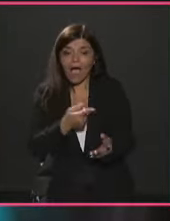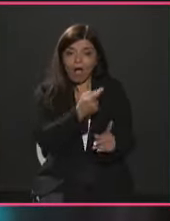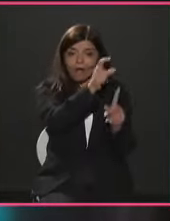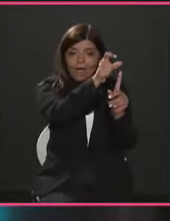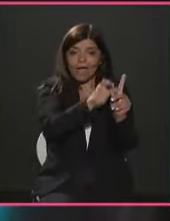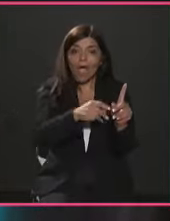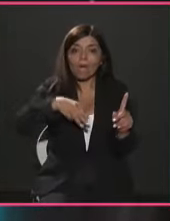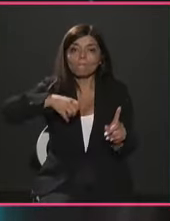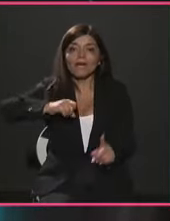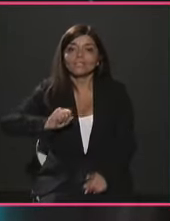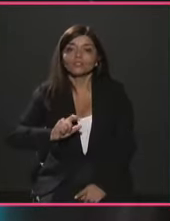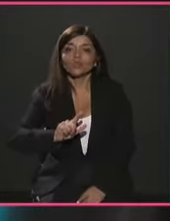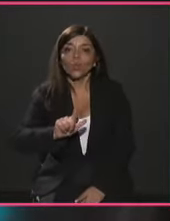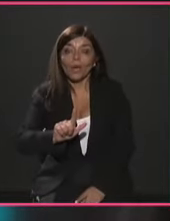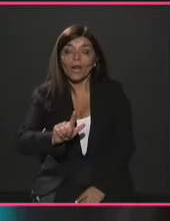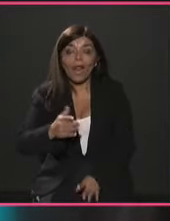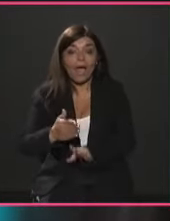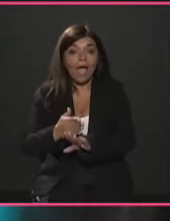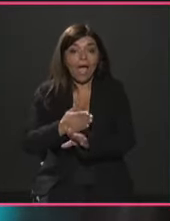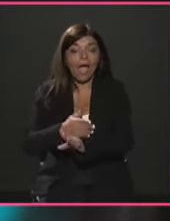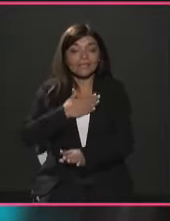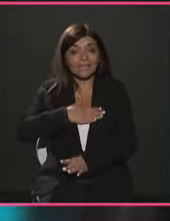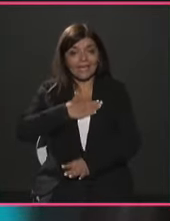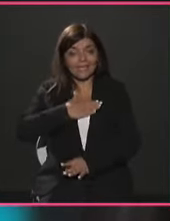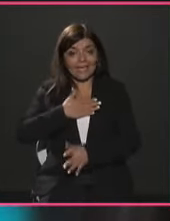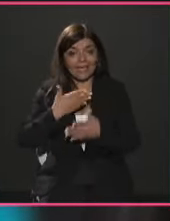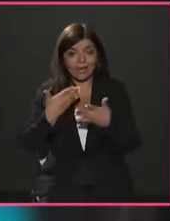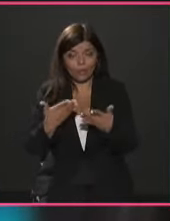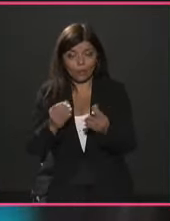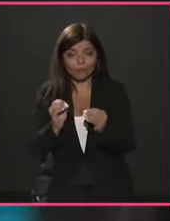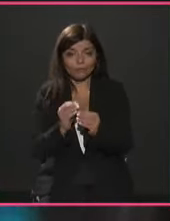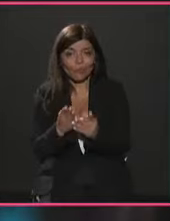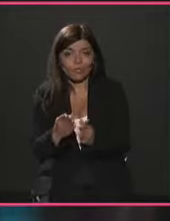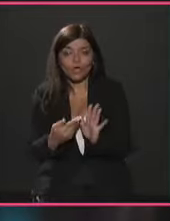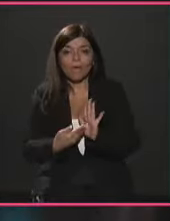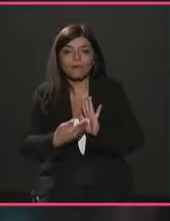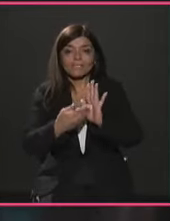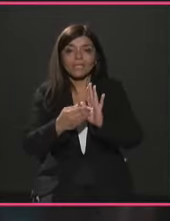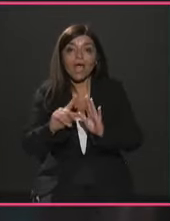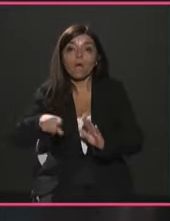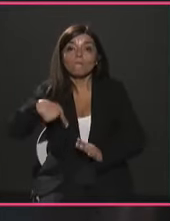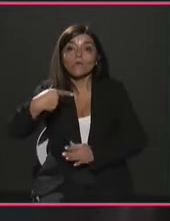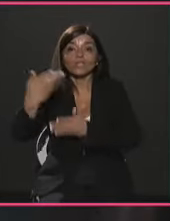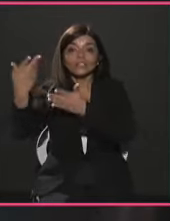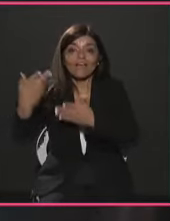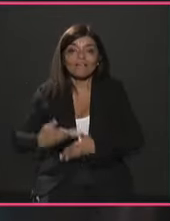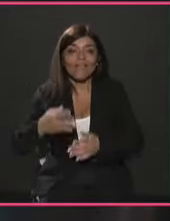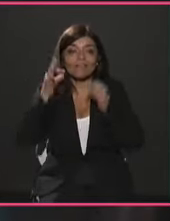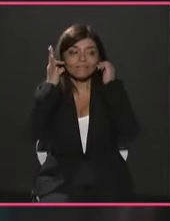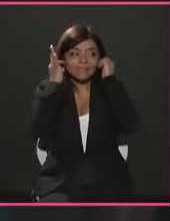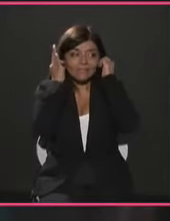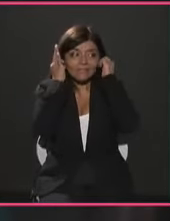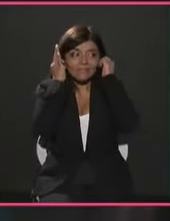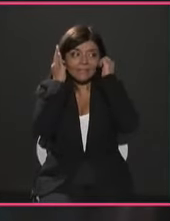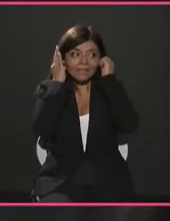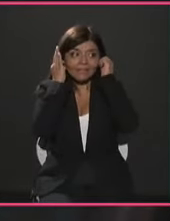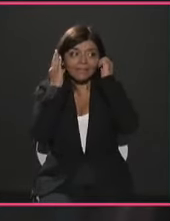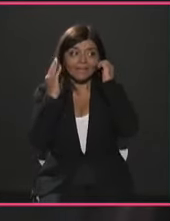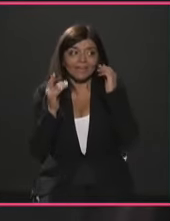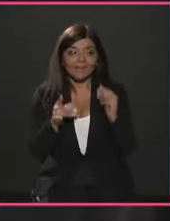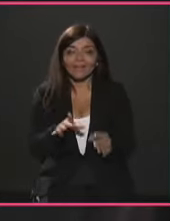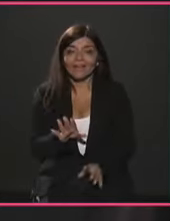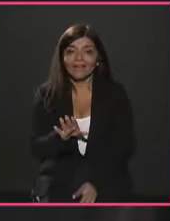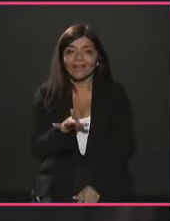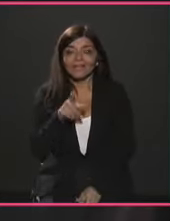Manuel eh Pero antes de irme quería por supuesto presentar a nuestra próxima invitada que además tiene una historia